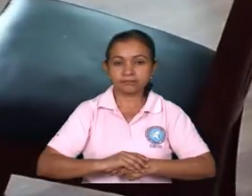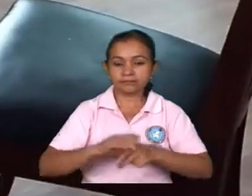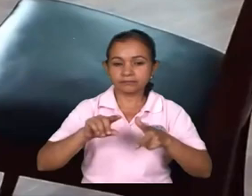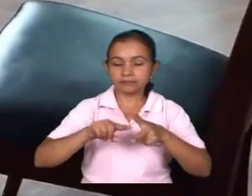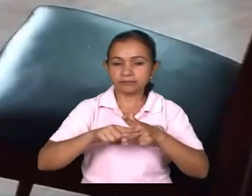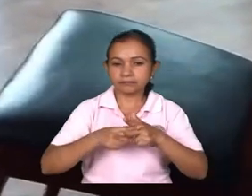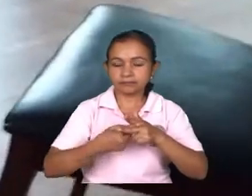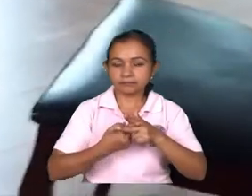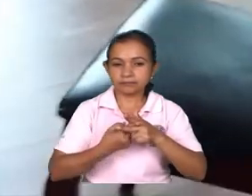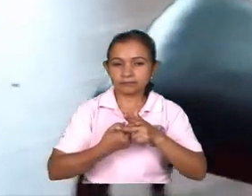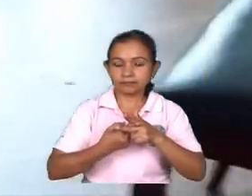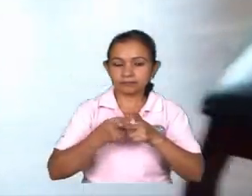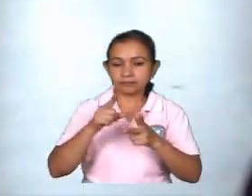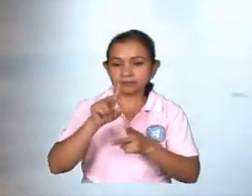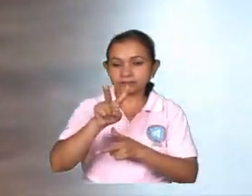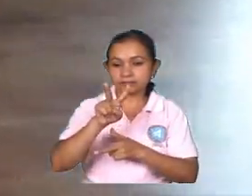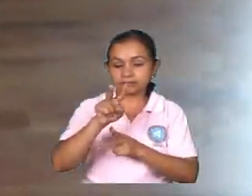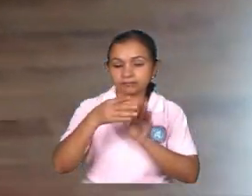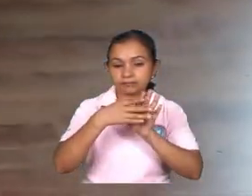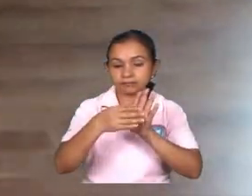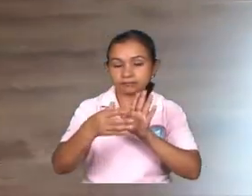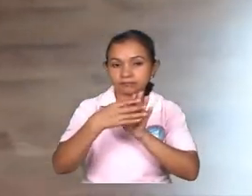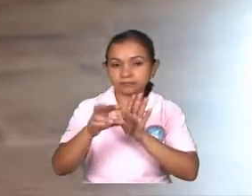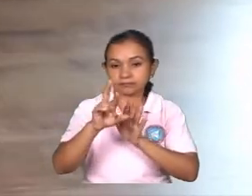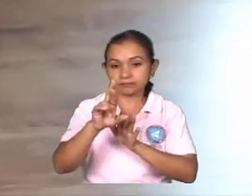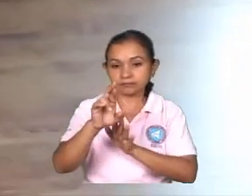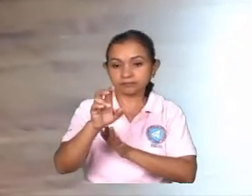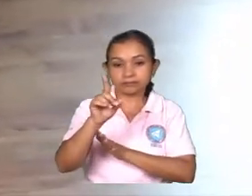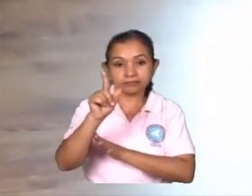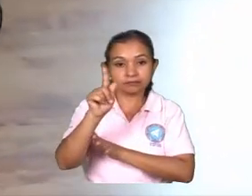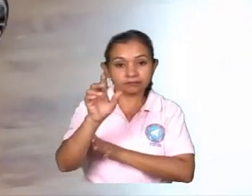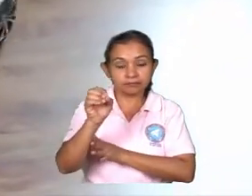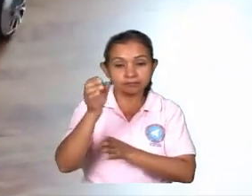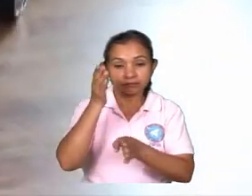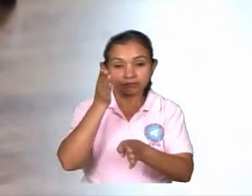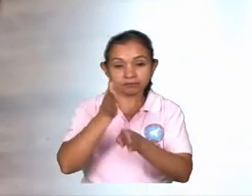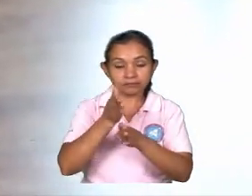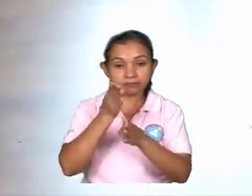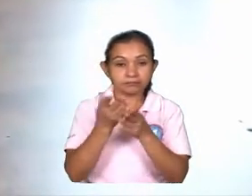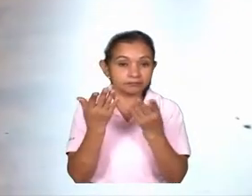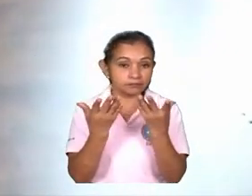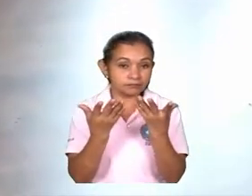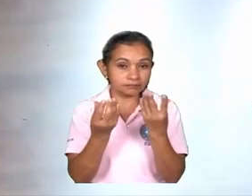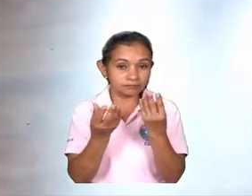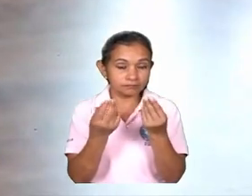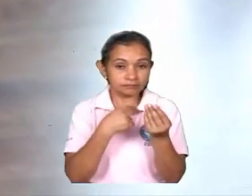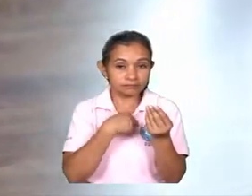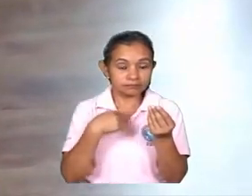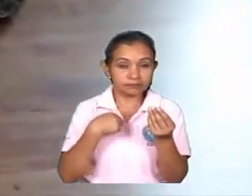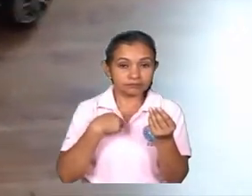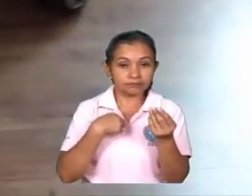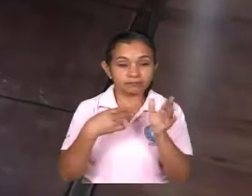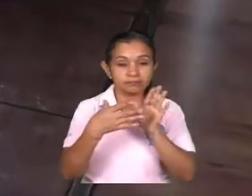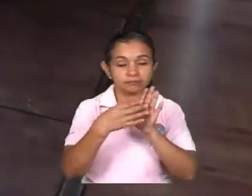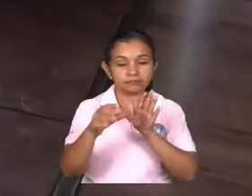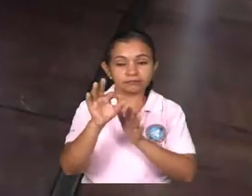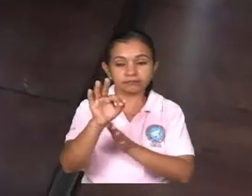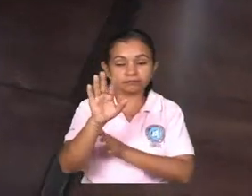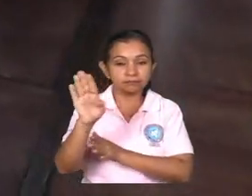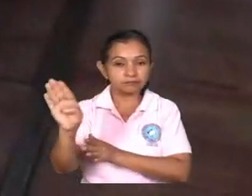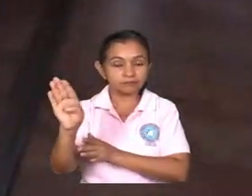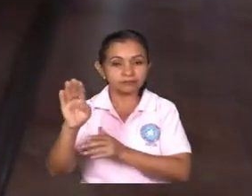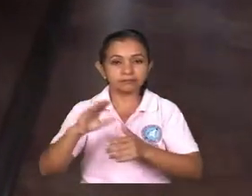Iniciamos nuestro segmento Lo Viral con un reto inspirado en una película de terror que se ha vuelto tendencia en las redes